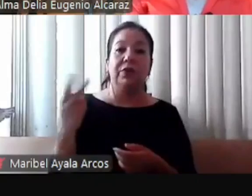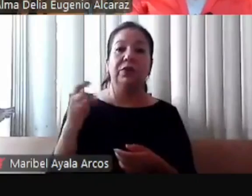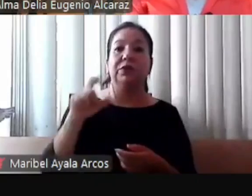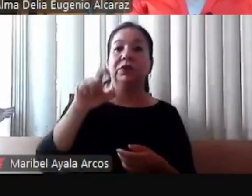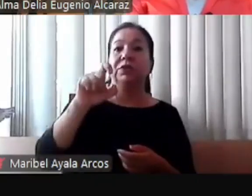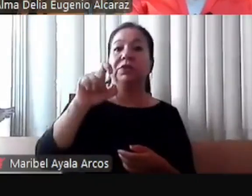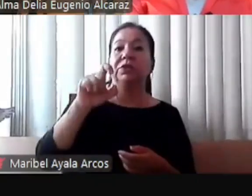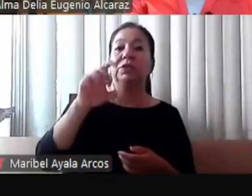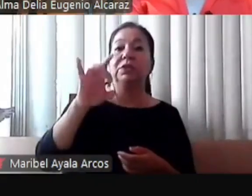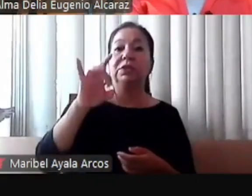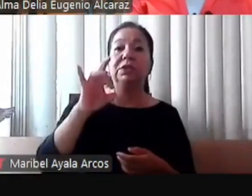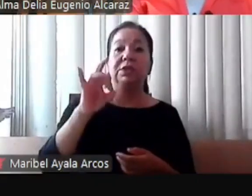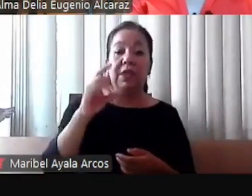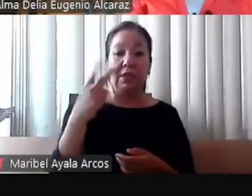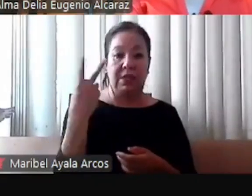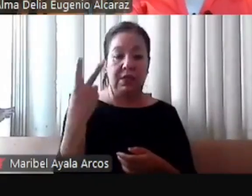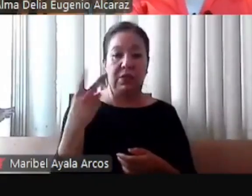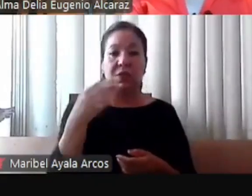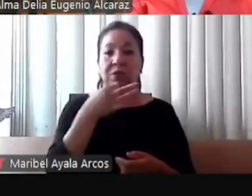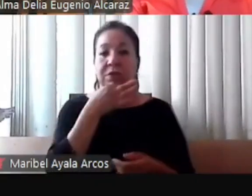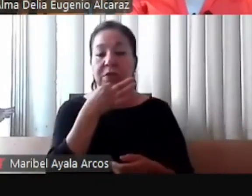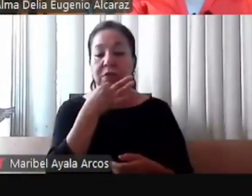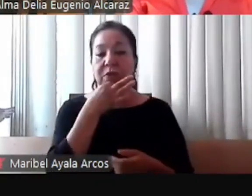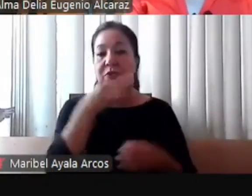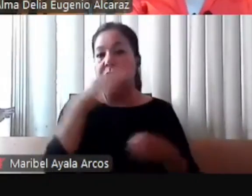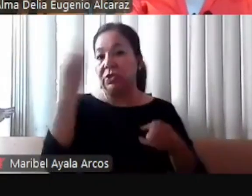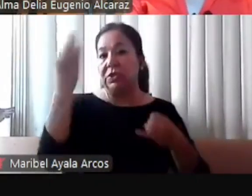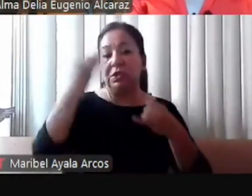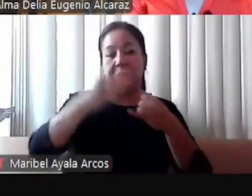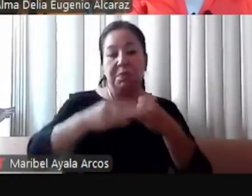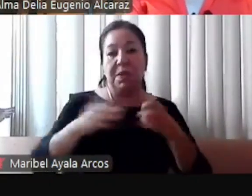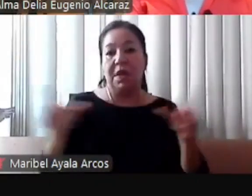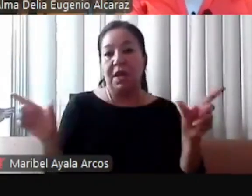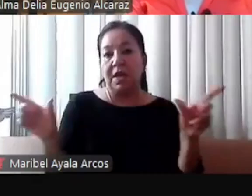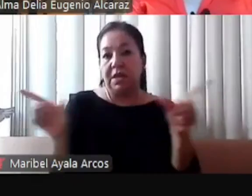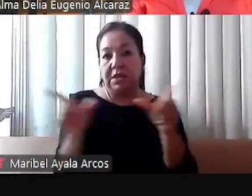14:32, se declara concluida la sesión. Buenas tardes a todas